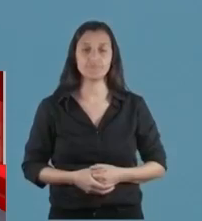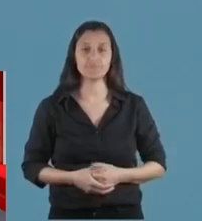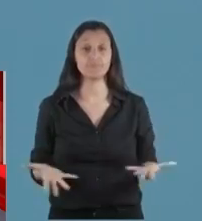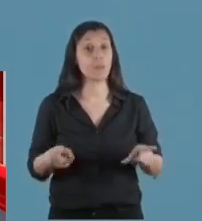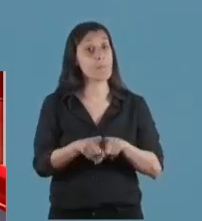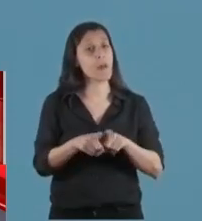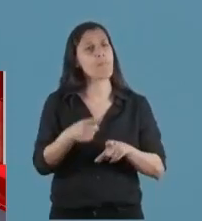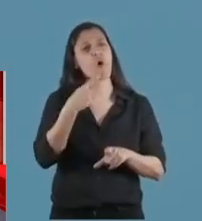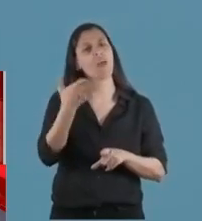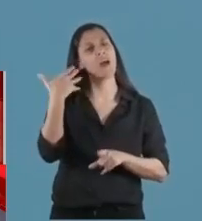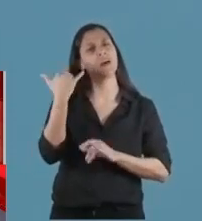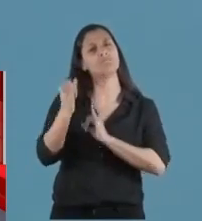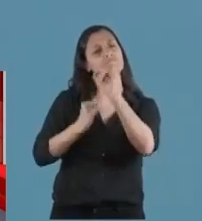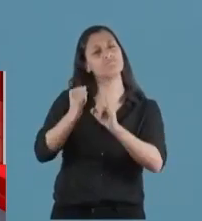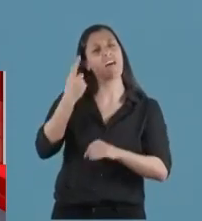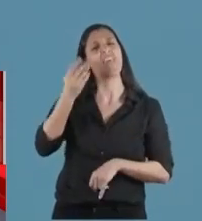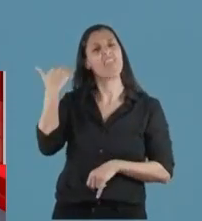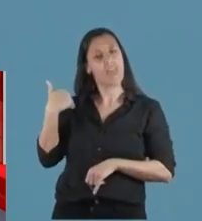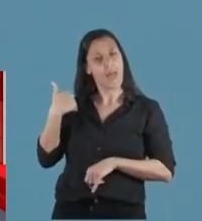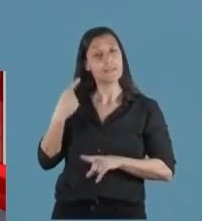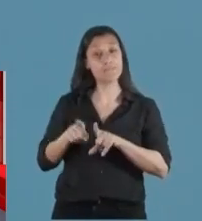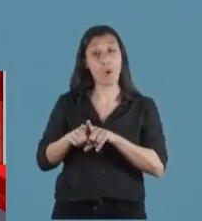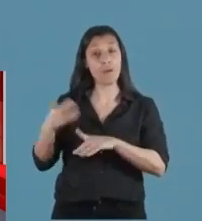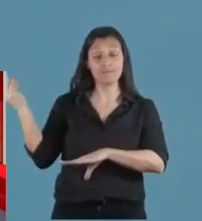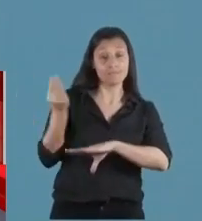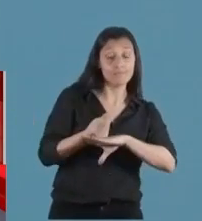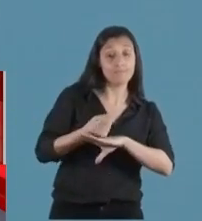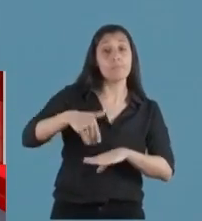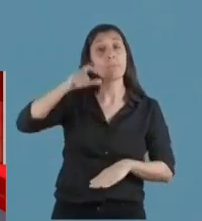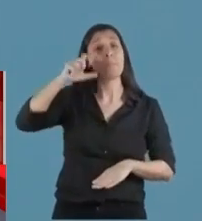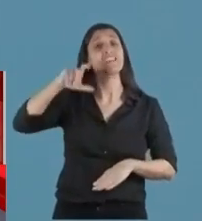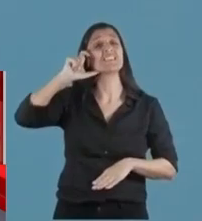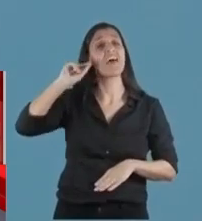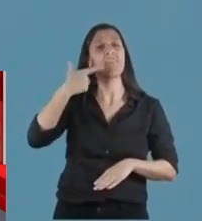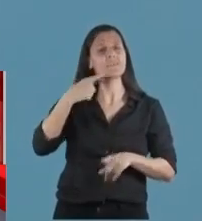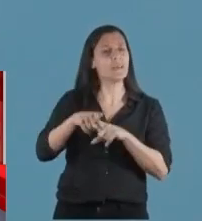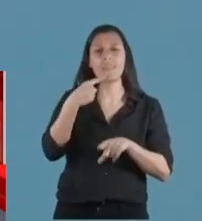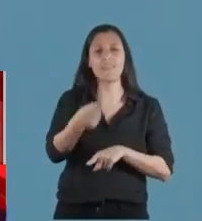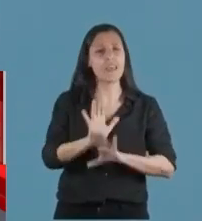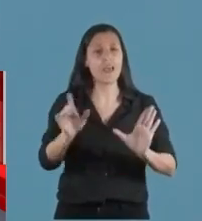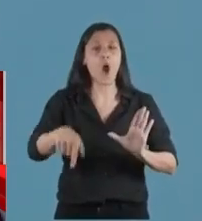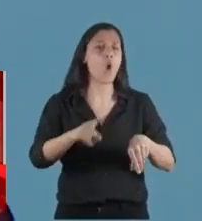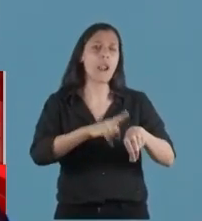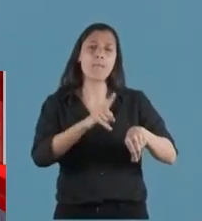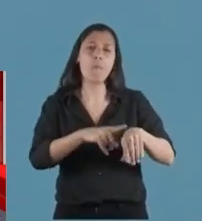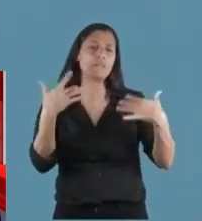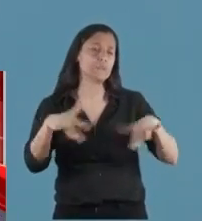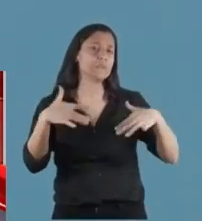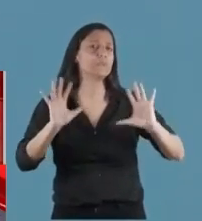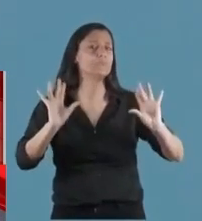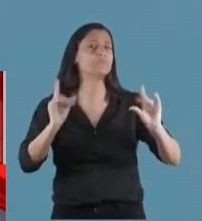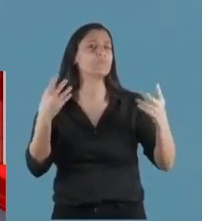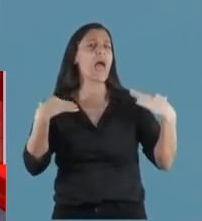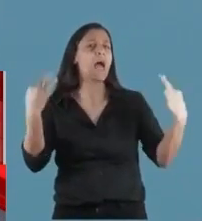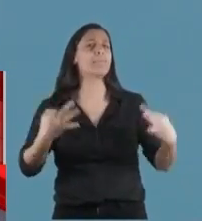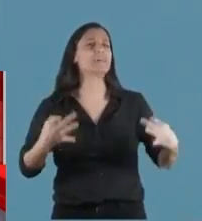Como dije días atrás cuando asumió Mercedes, estamos viviendo un tiempo muy singular de la humanidad,